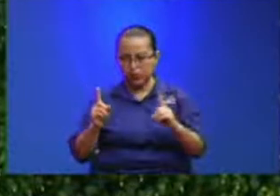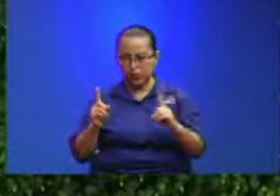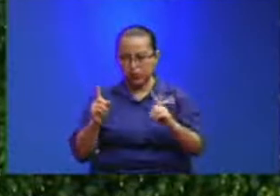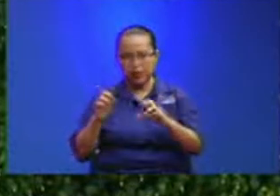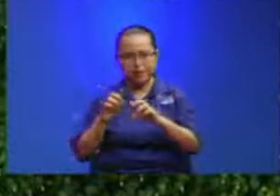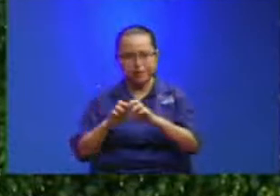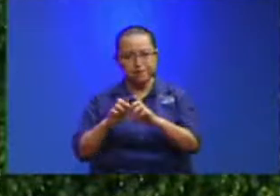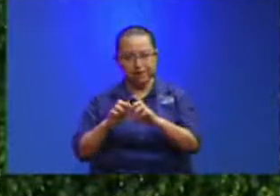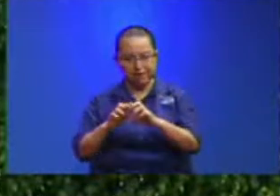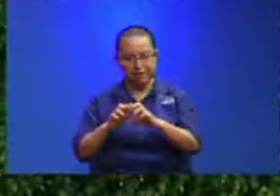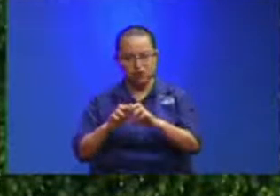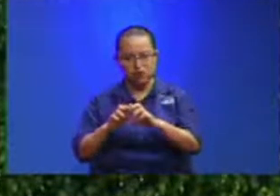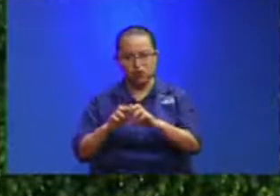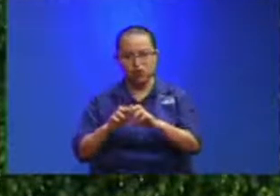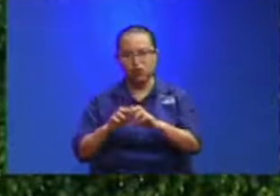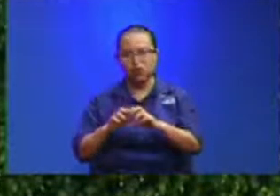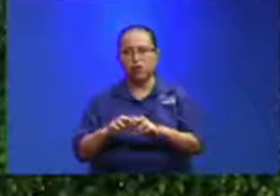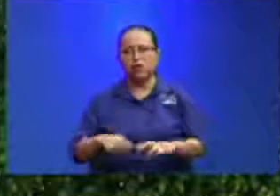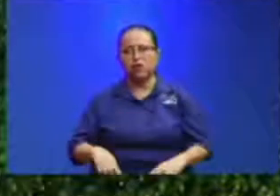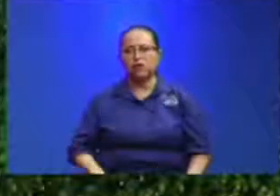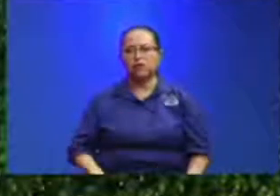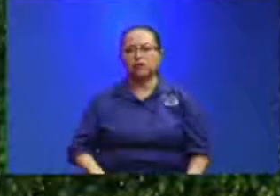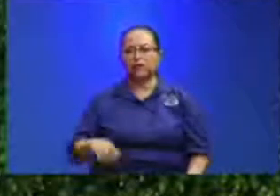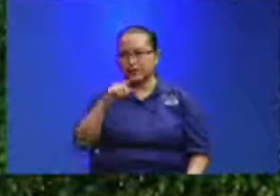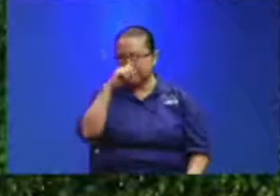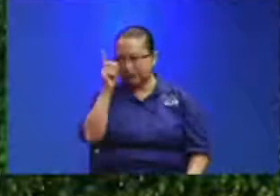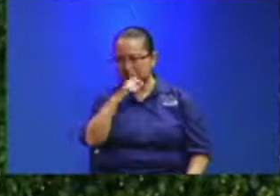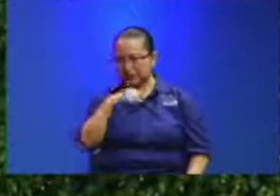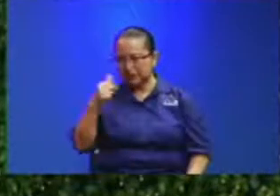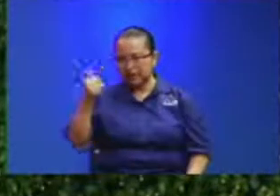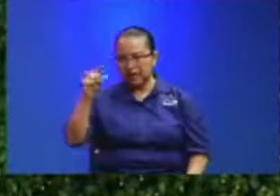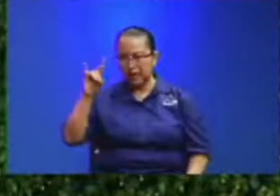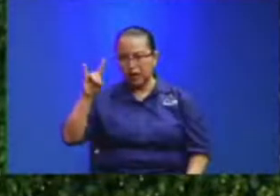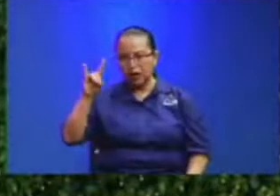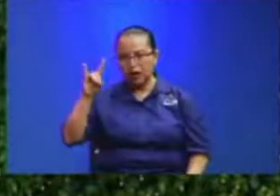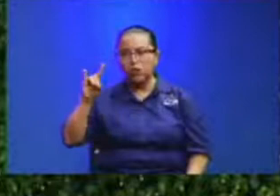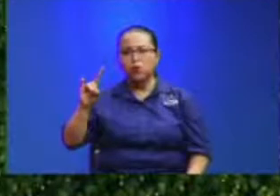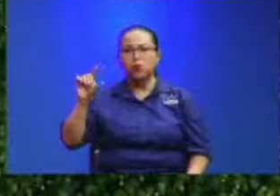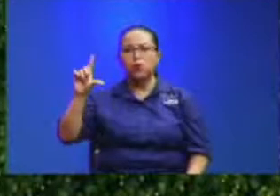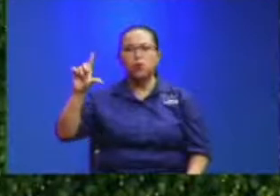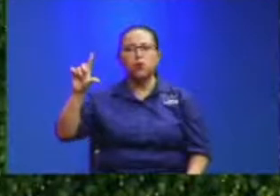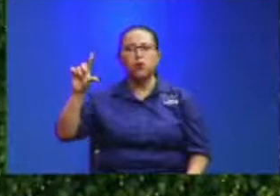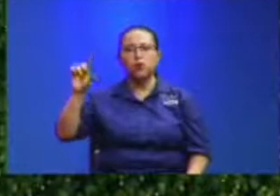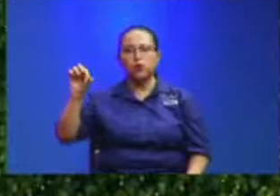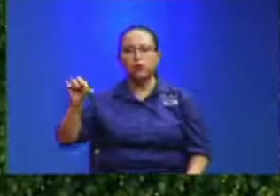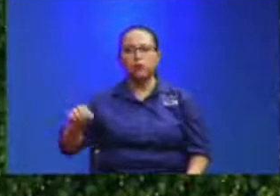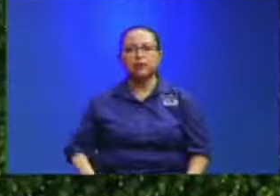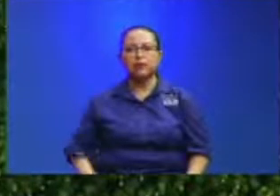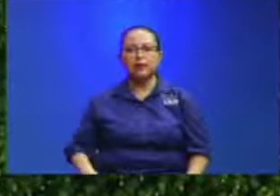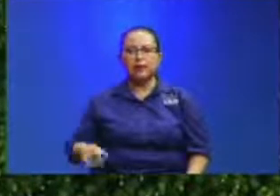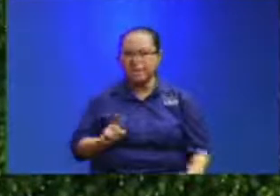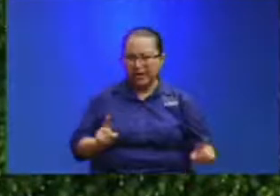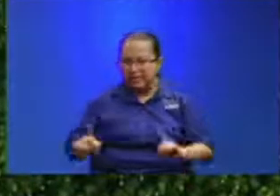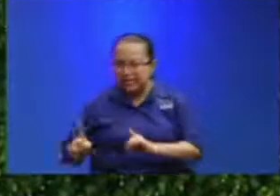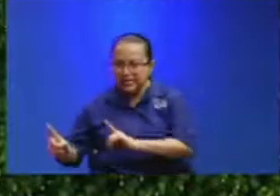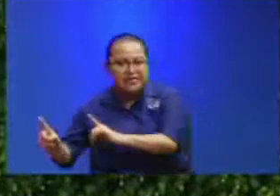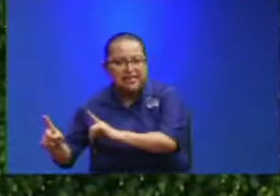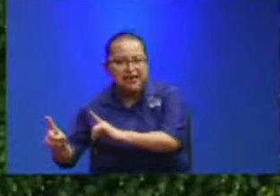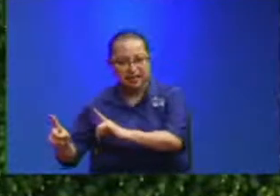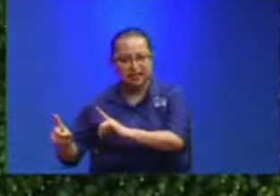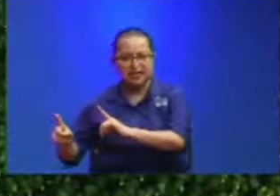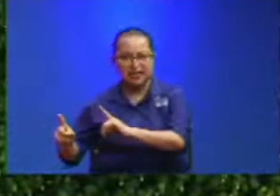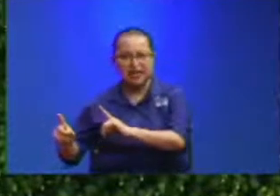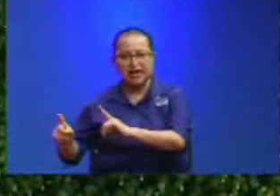pablo sino que era saúl le habían cambiado el nombre va persiguiendo a los cristianos en el camino y había pedido cartas